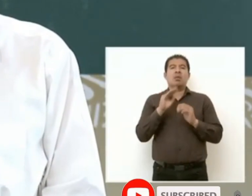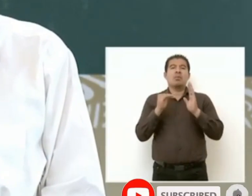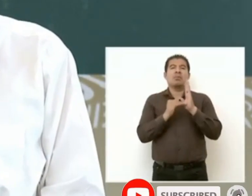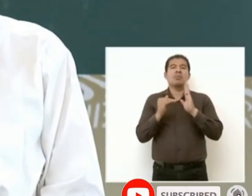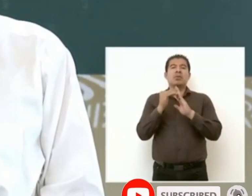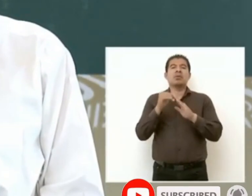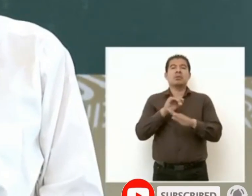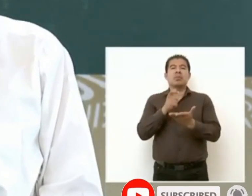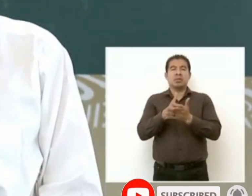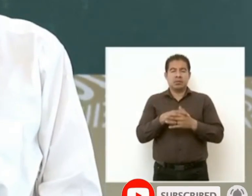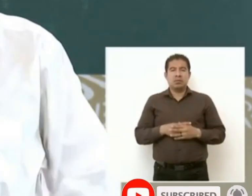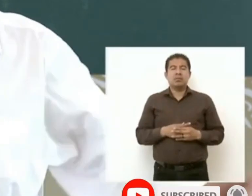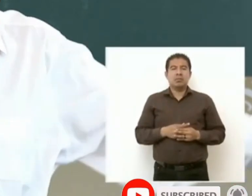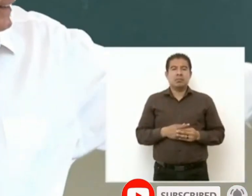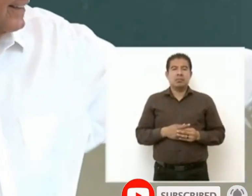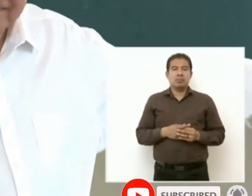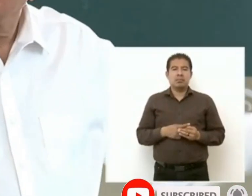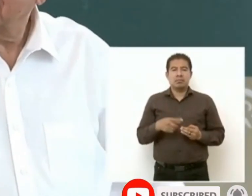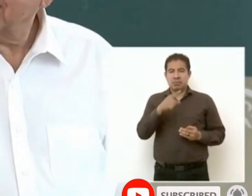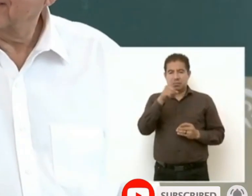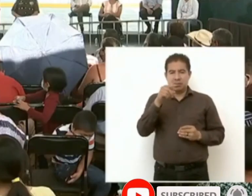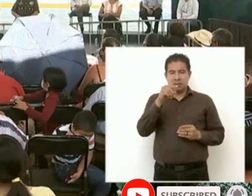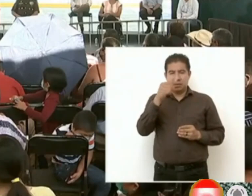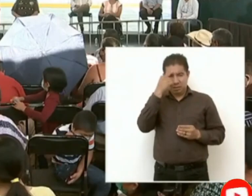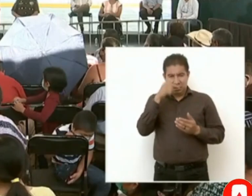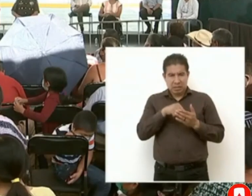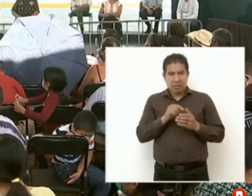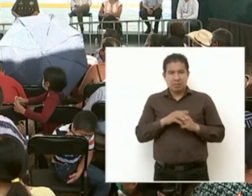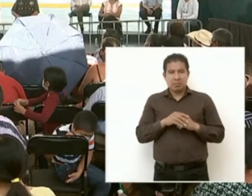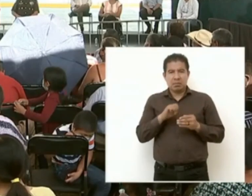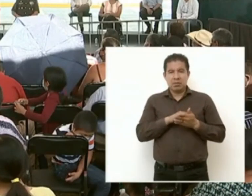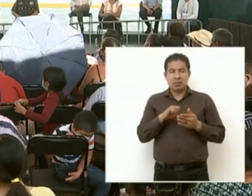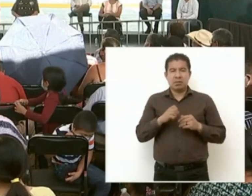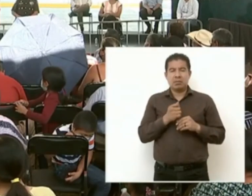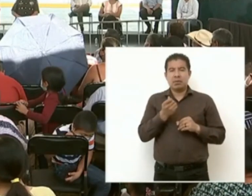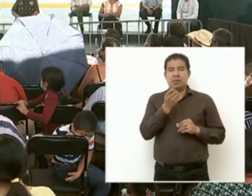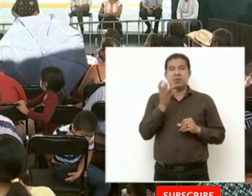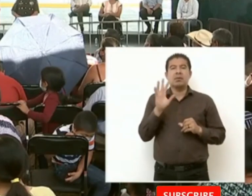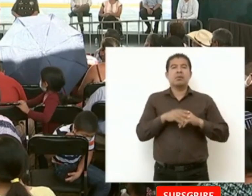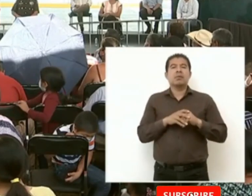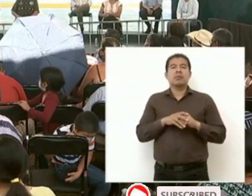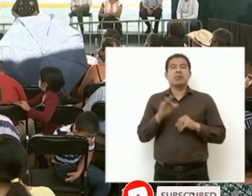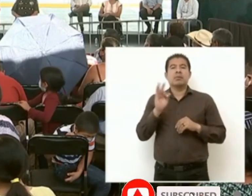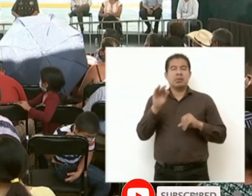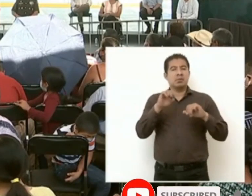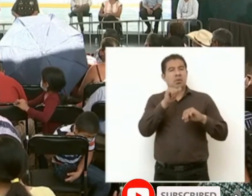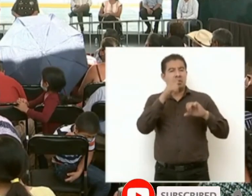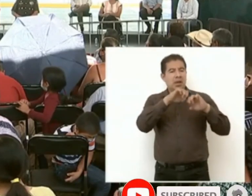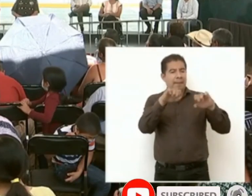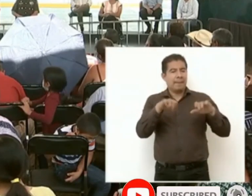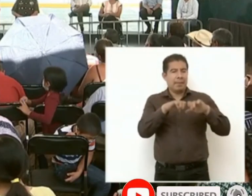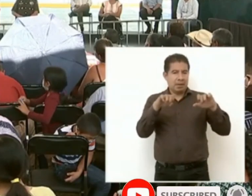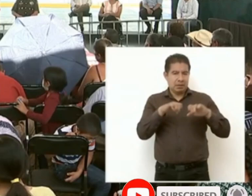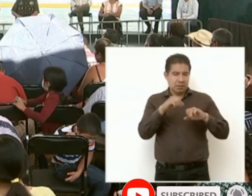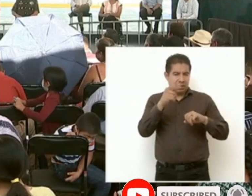pesos. ¿Ustedes creen que si lo hacemos con una empresa constructora como